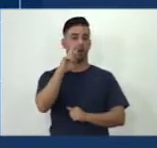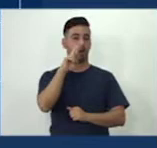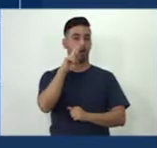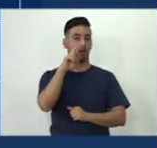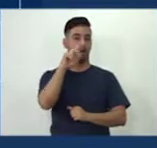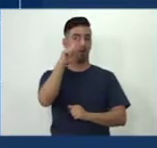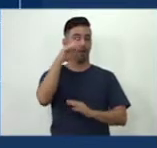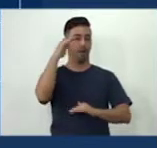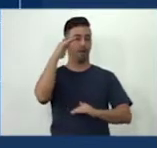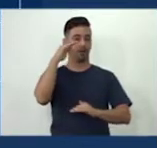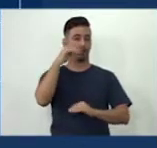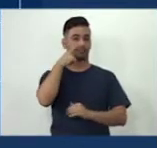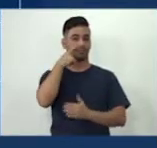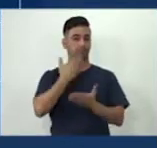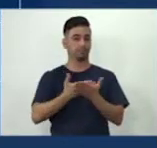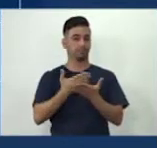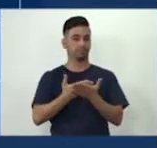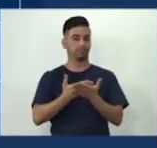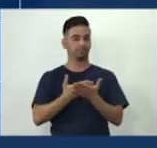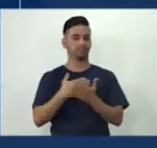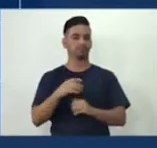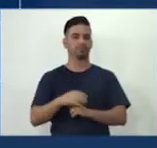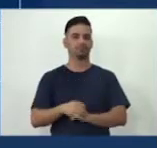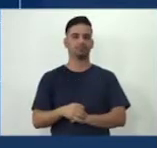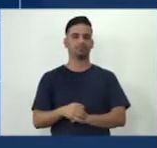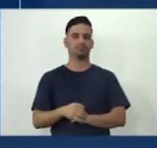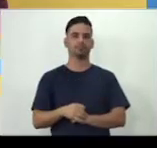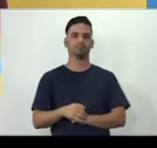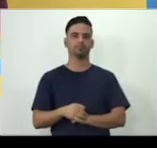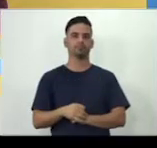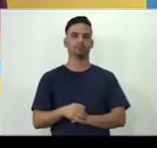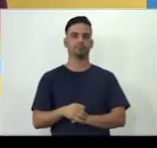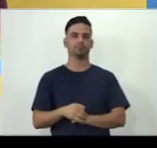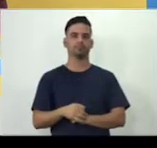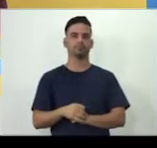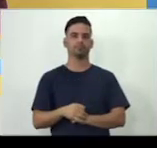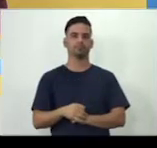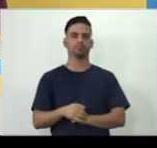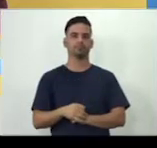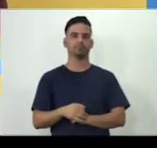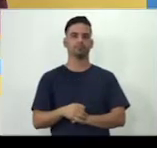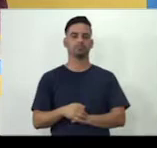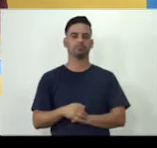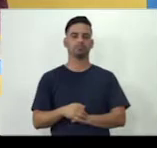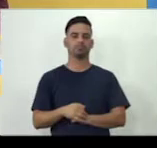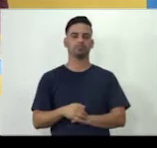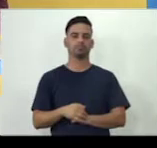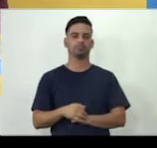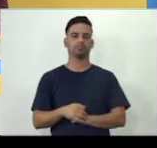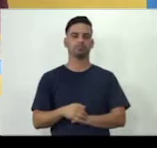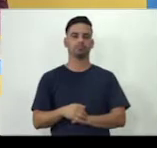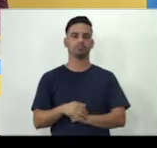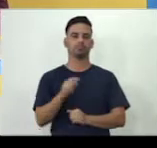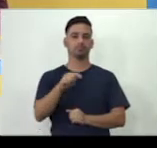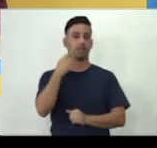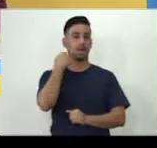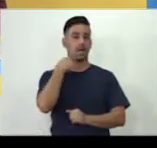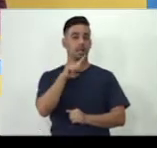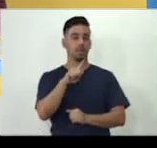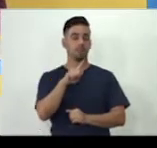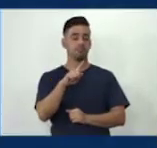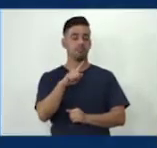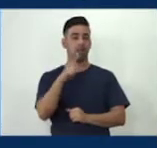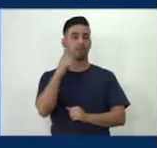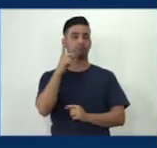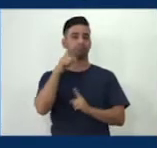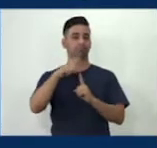y su unidad de medida es ohm. Hasta aquí las magnitudes físicas estudiadas. Y también dejamos una